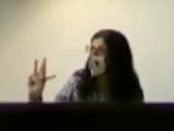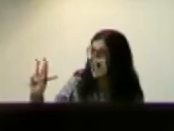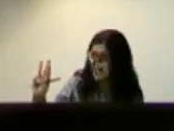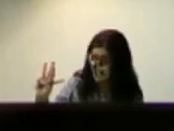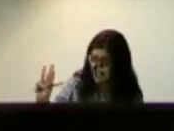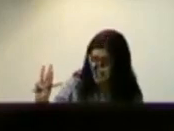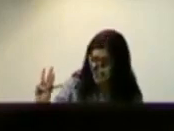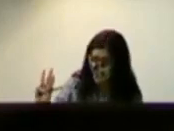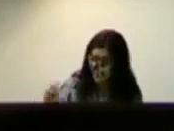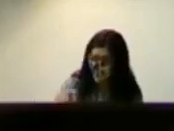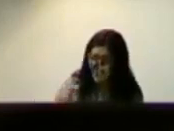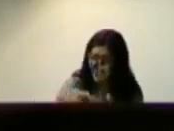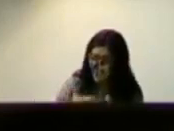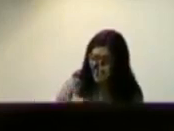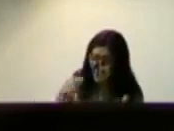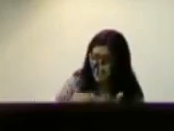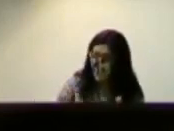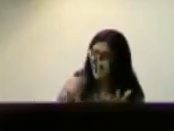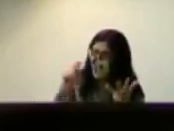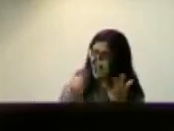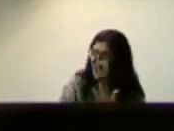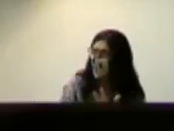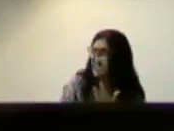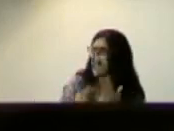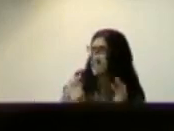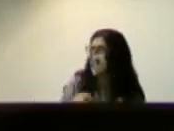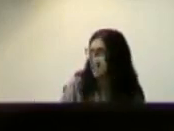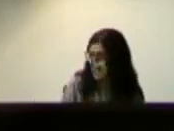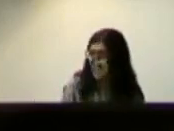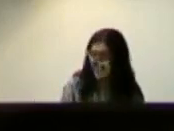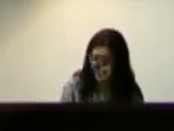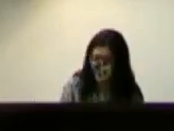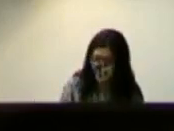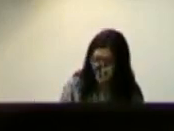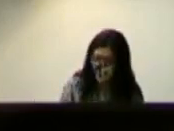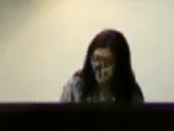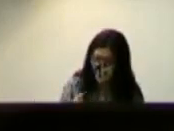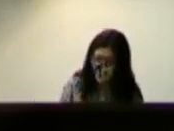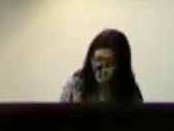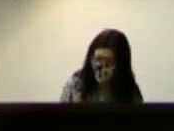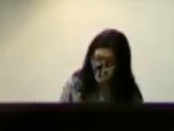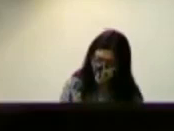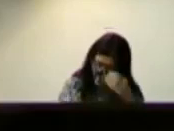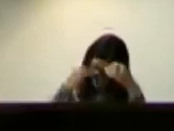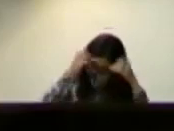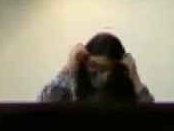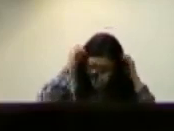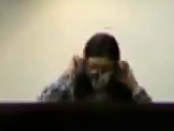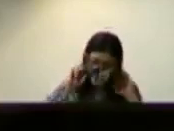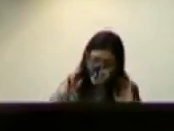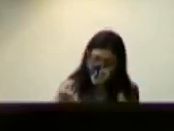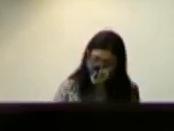toda la operación, Que eso tiene que ver con las plantas de generación. Sí, la generación exclusivamente.